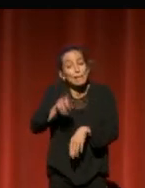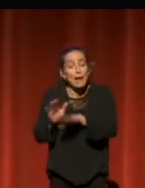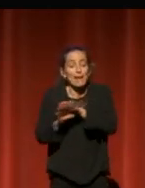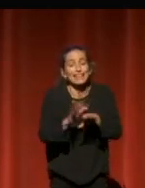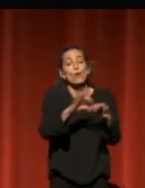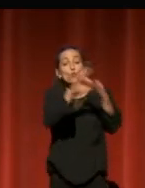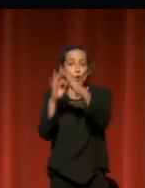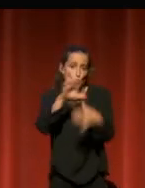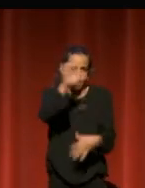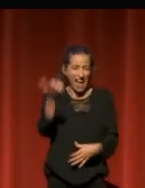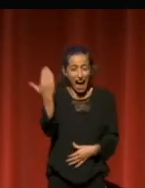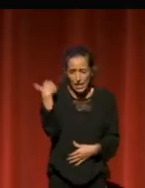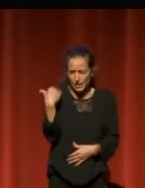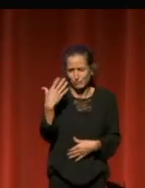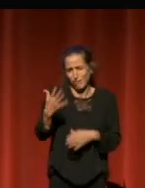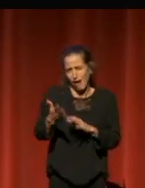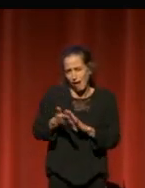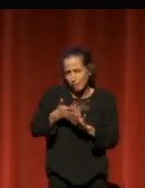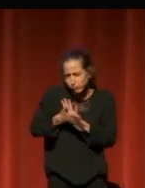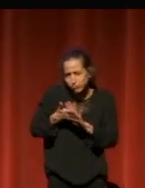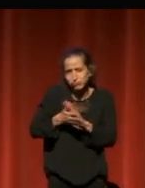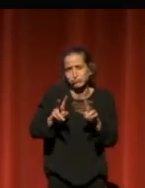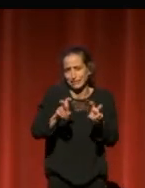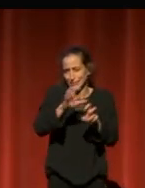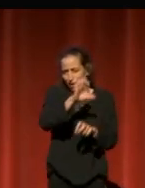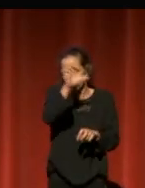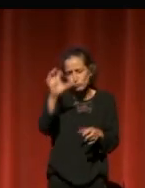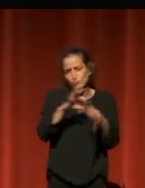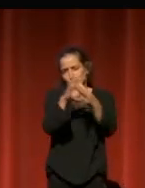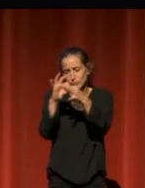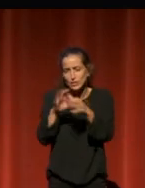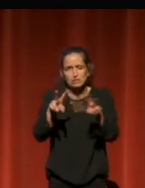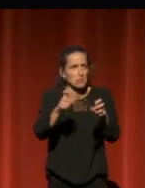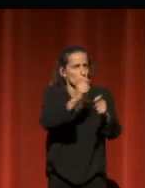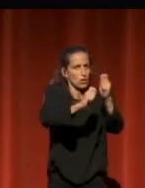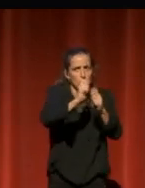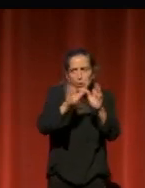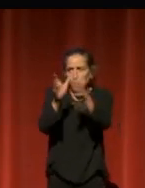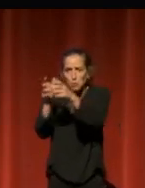un montón de asociaciones, grupos y demás, y nos